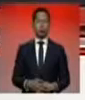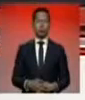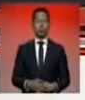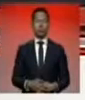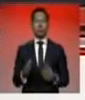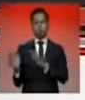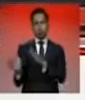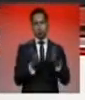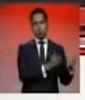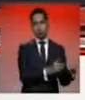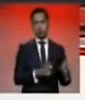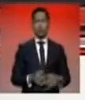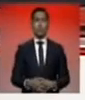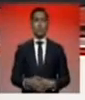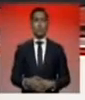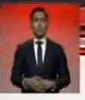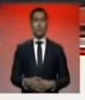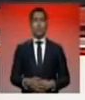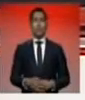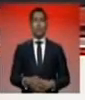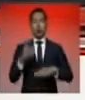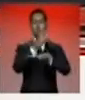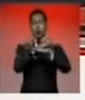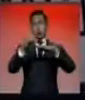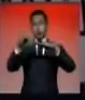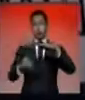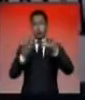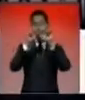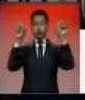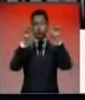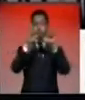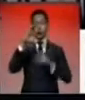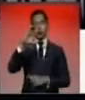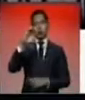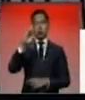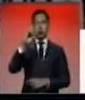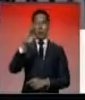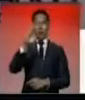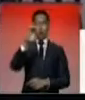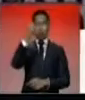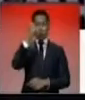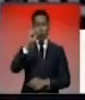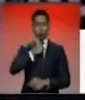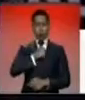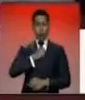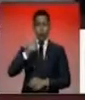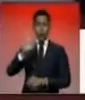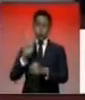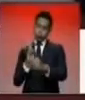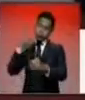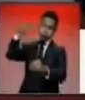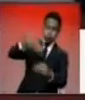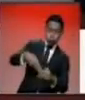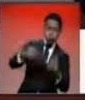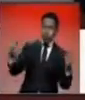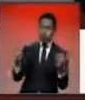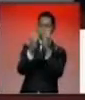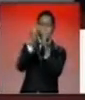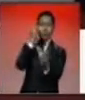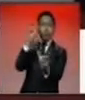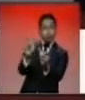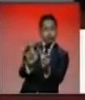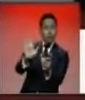estamos ahora otras noticias el director de la encuestadora cedatos ángel polibio córdova no asistió a la comparecencia que fue